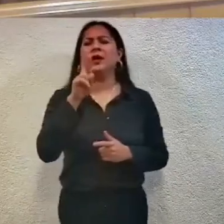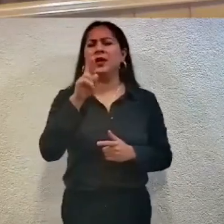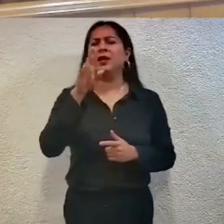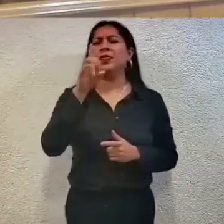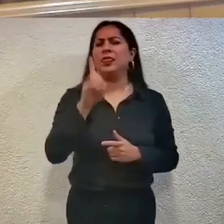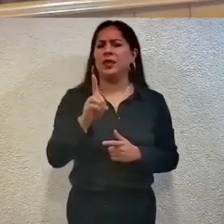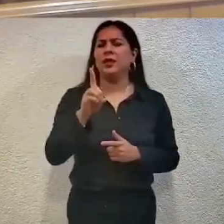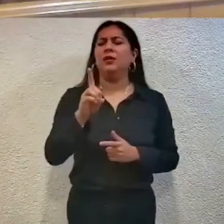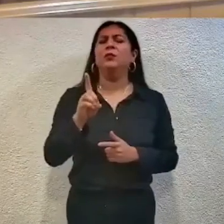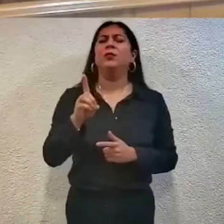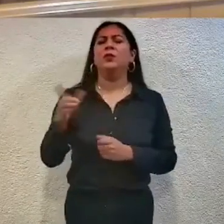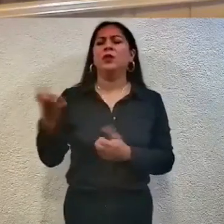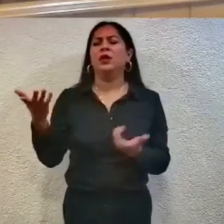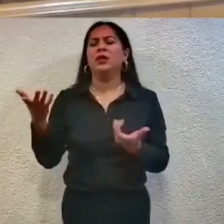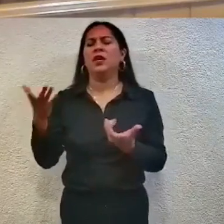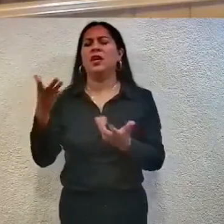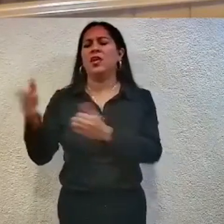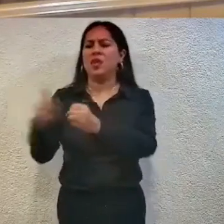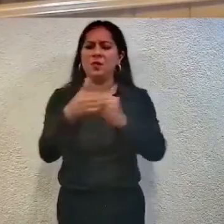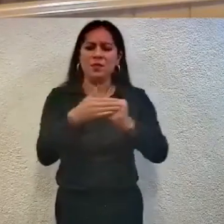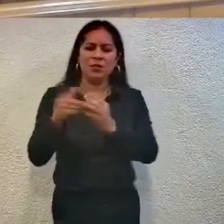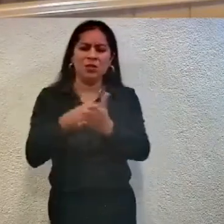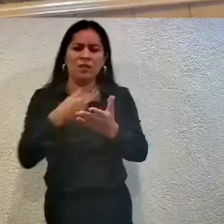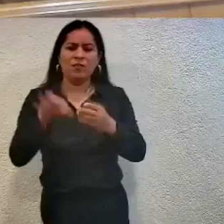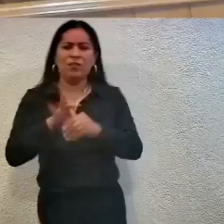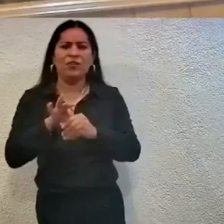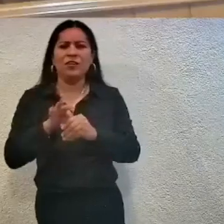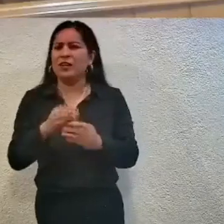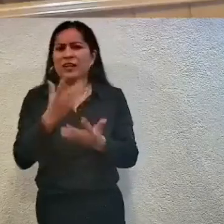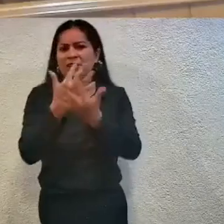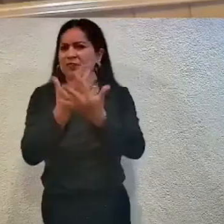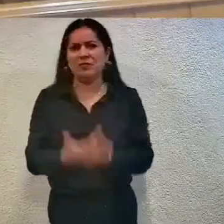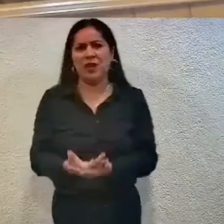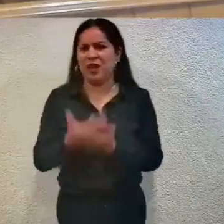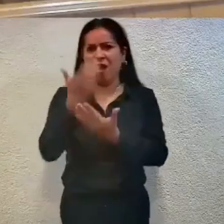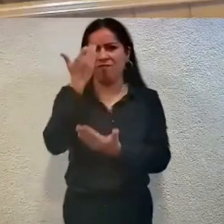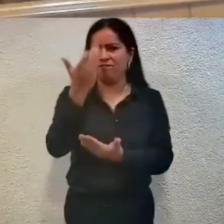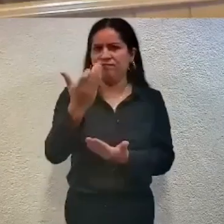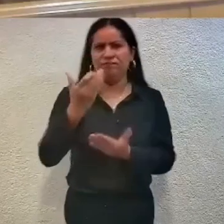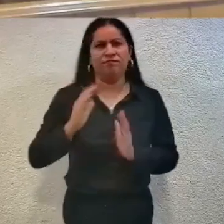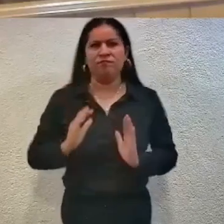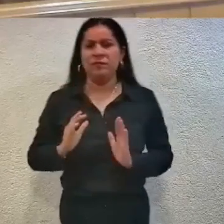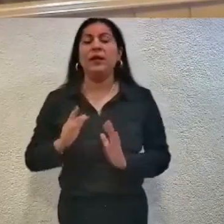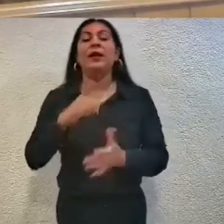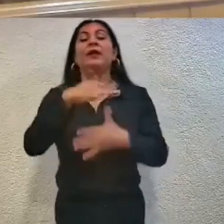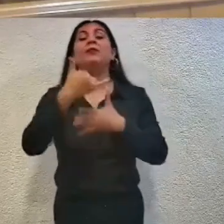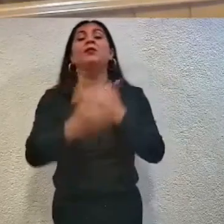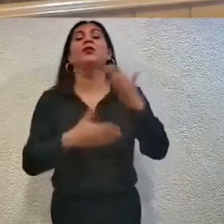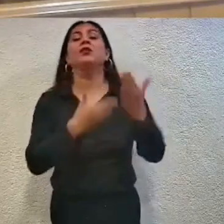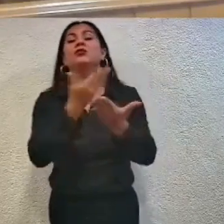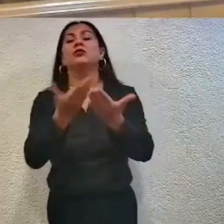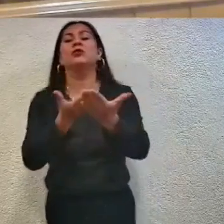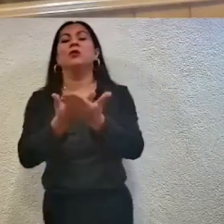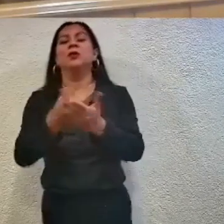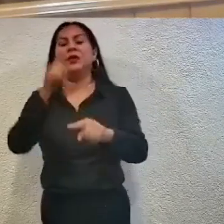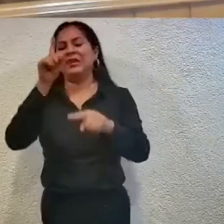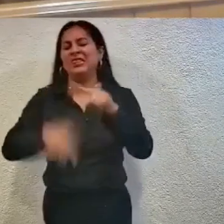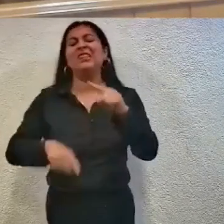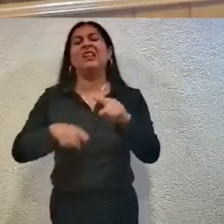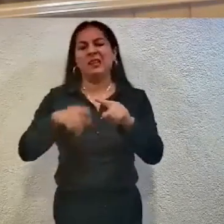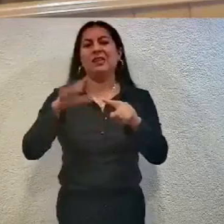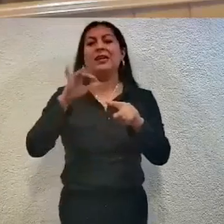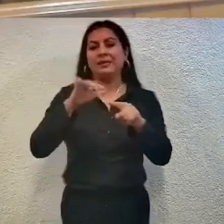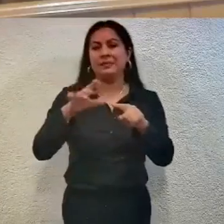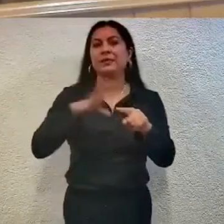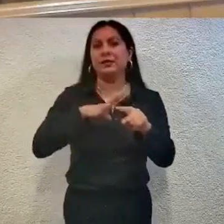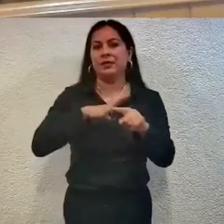Institucional y de la Revolución Democrática por el llamamiento al voto durante el periodo de veda electoral. En el proyecto